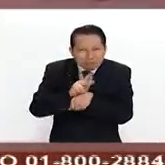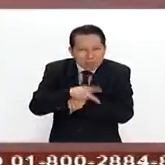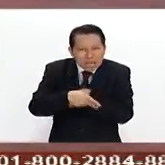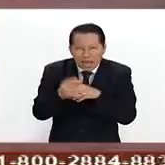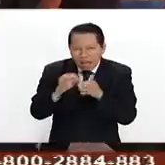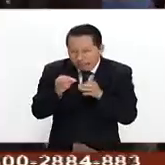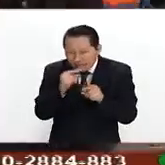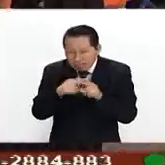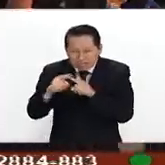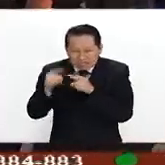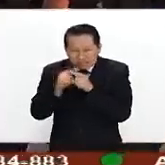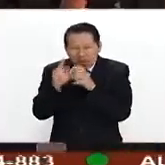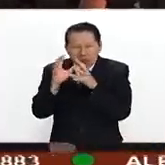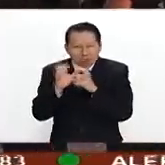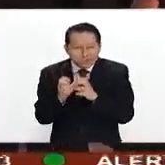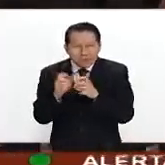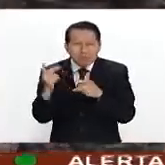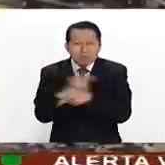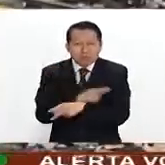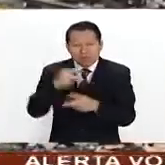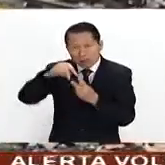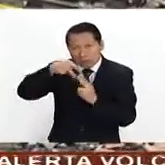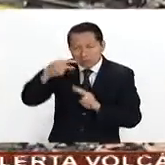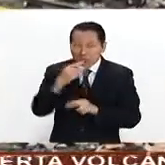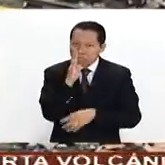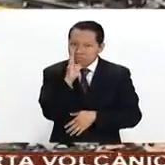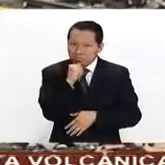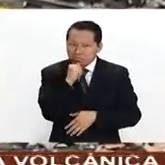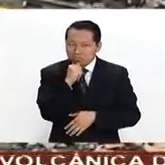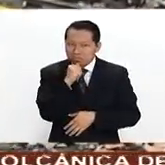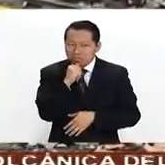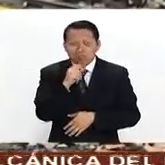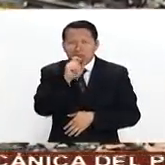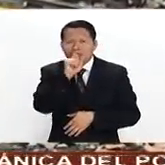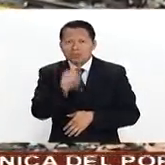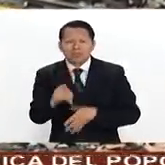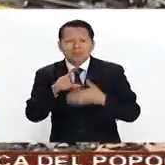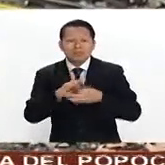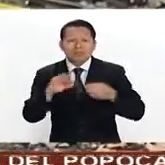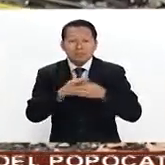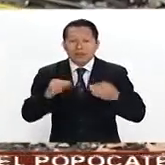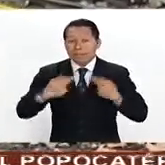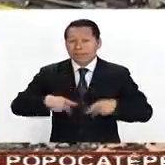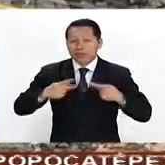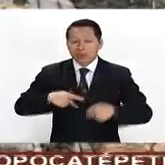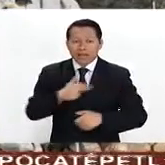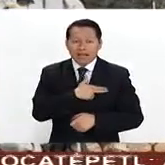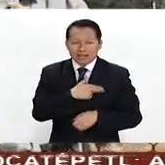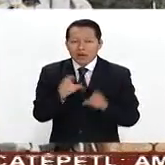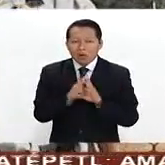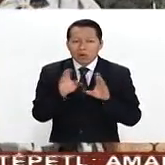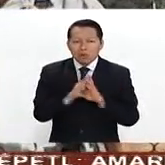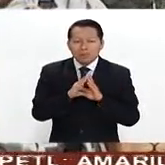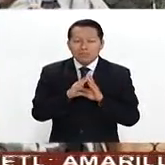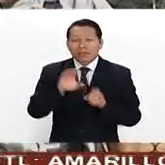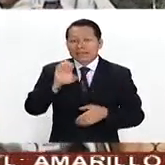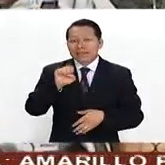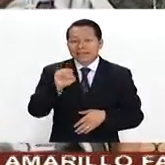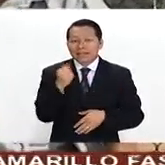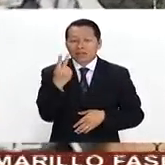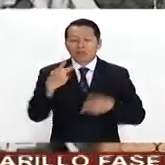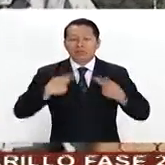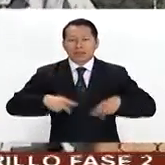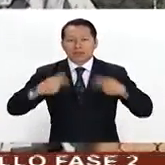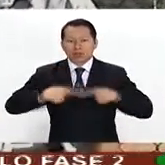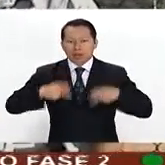de degradación no se pudo extraer muestra de ADN. El reporte de lesionados que se tiene es el siguiente: 62